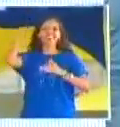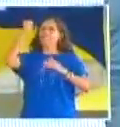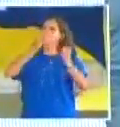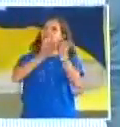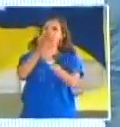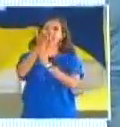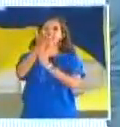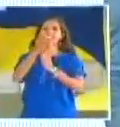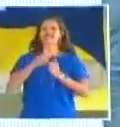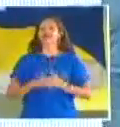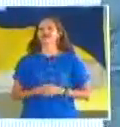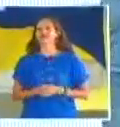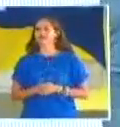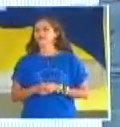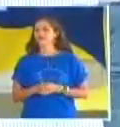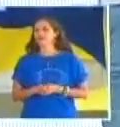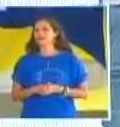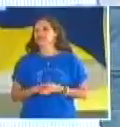victoria siempre!